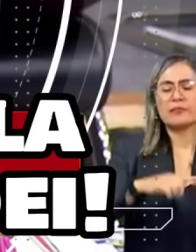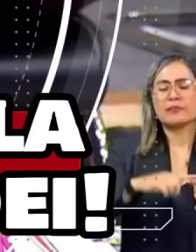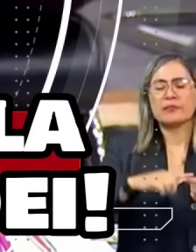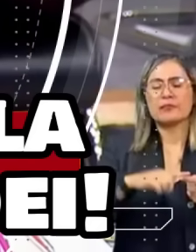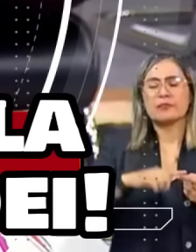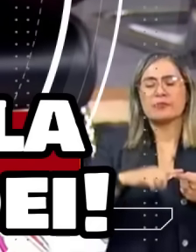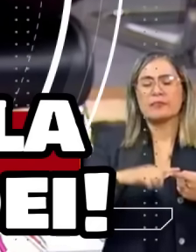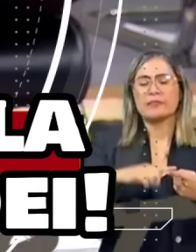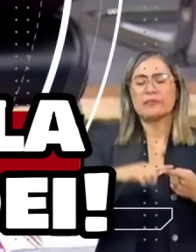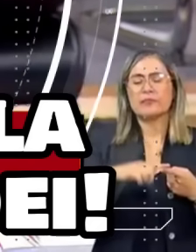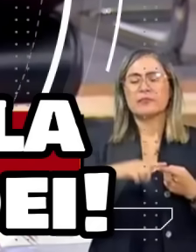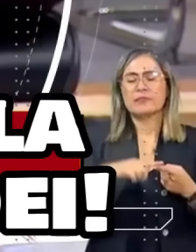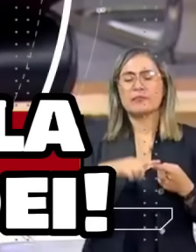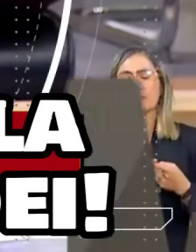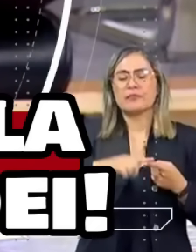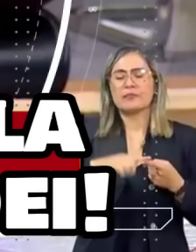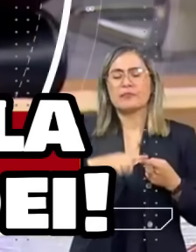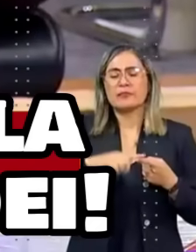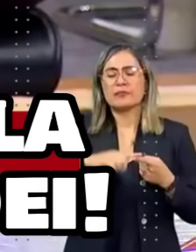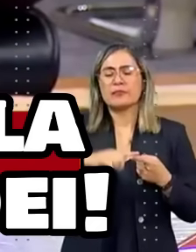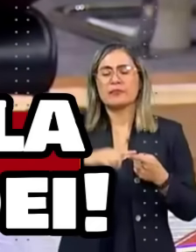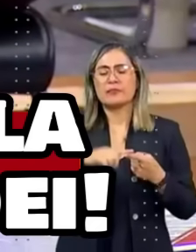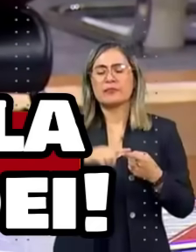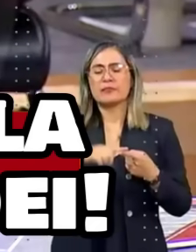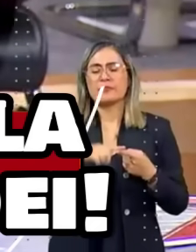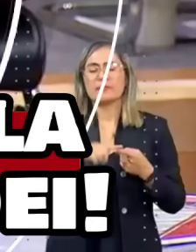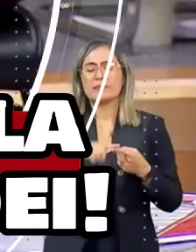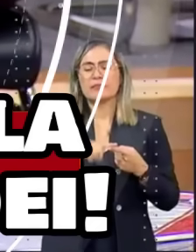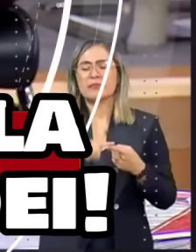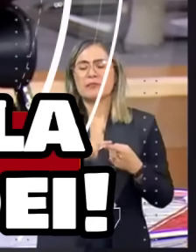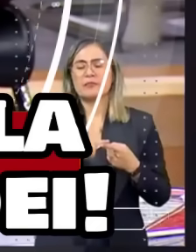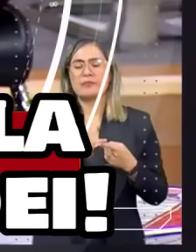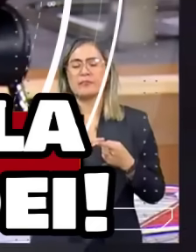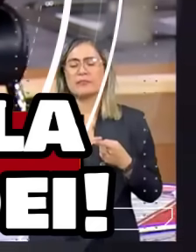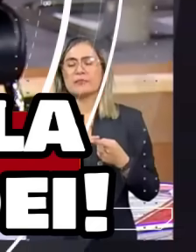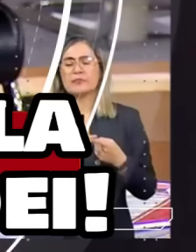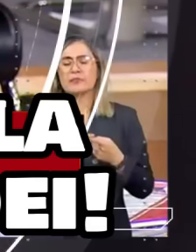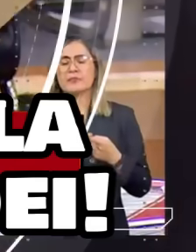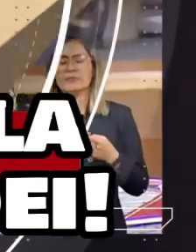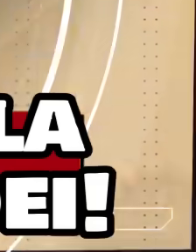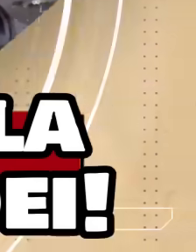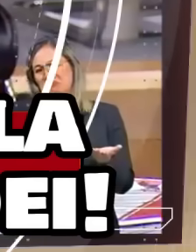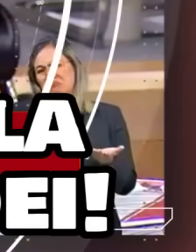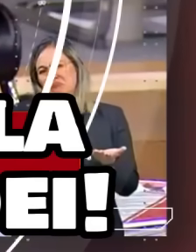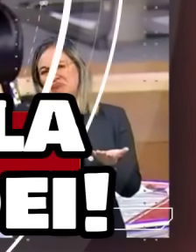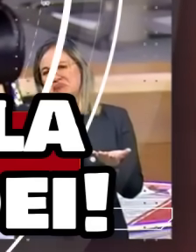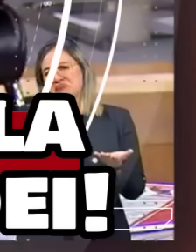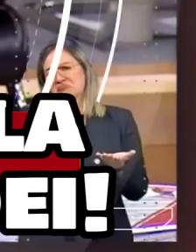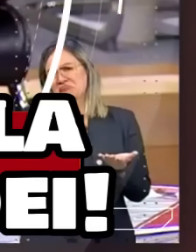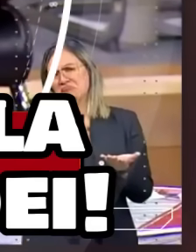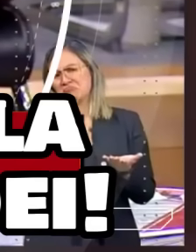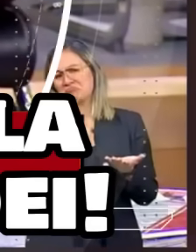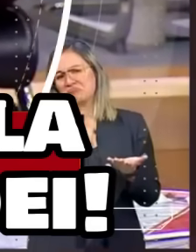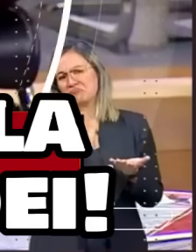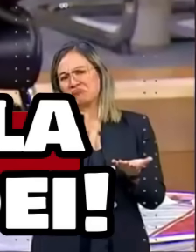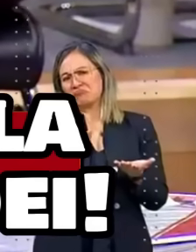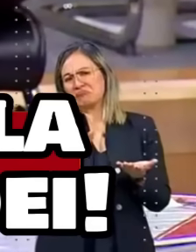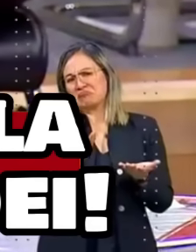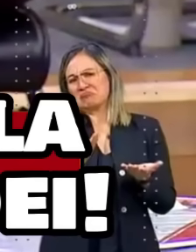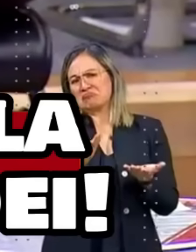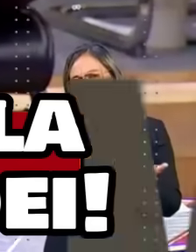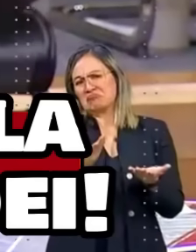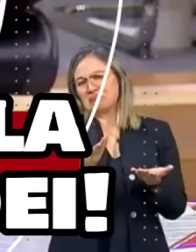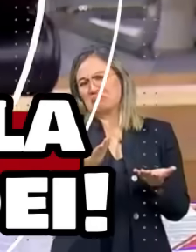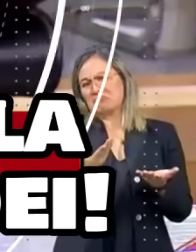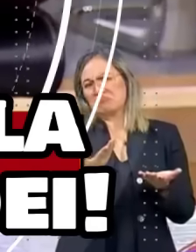Zavala para ser presentada en una sesión posterior del Consejo, ya que no se había solicitado formalmente en la sesión en curso,